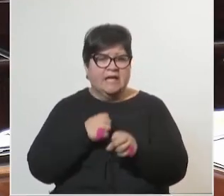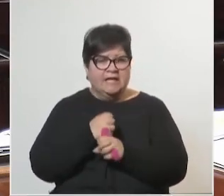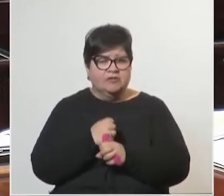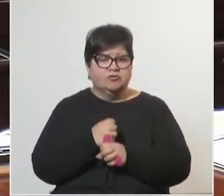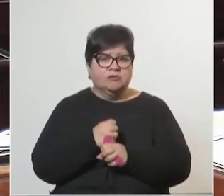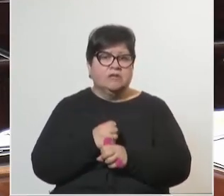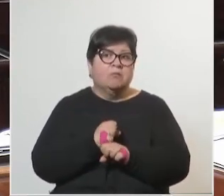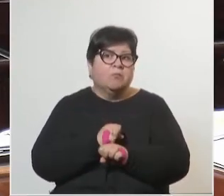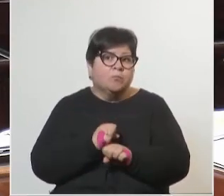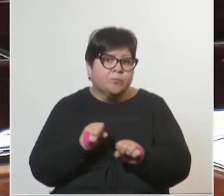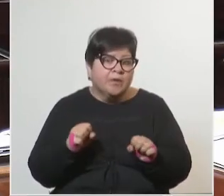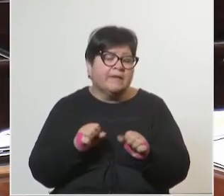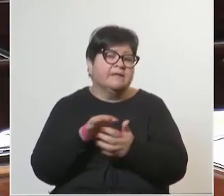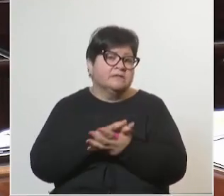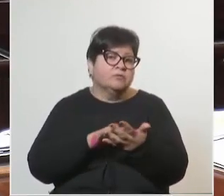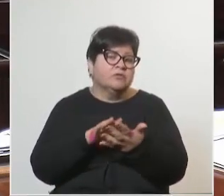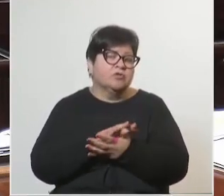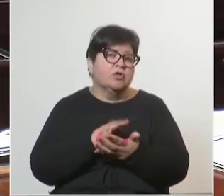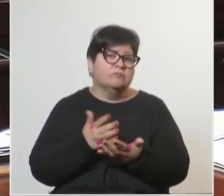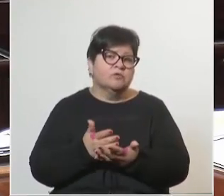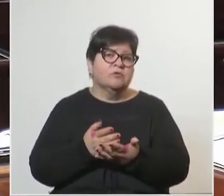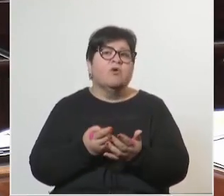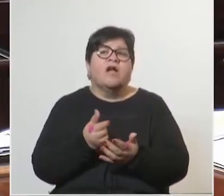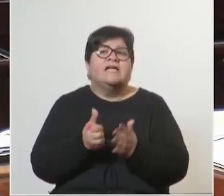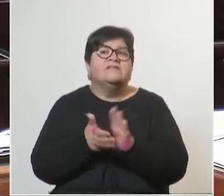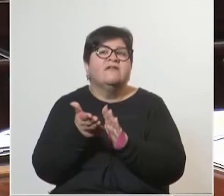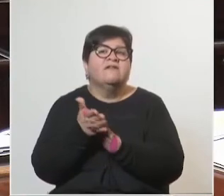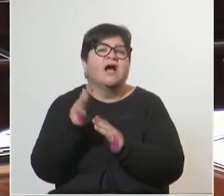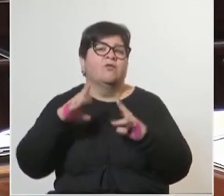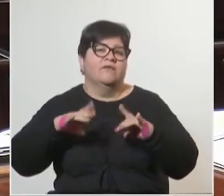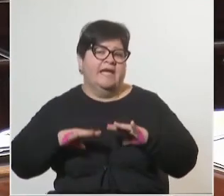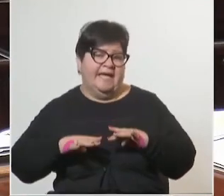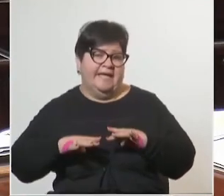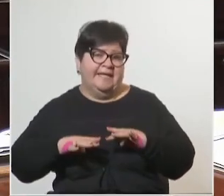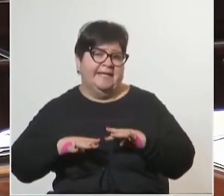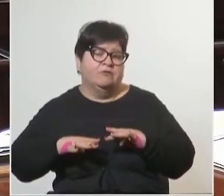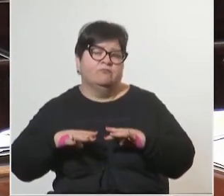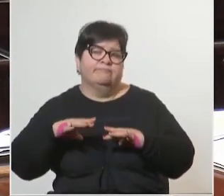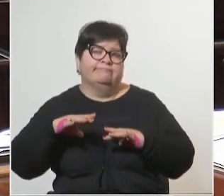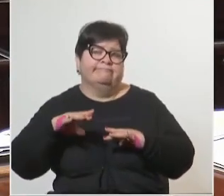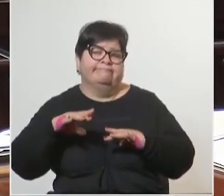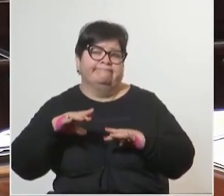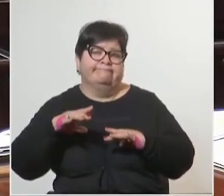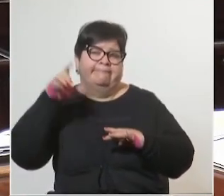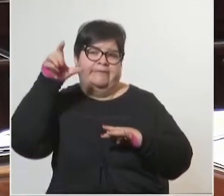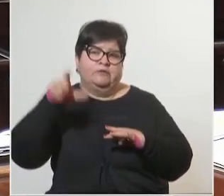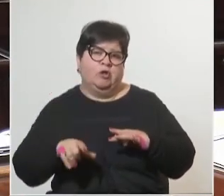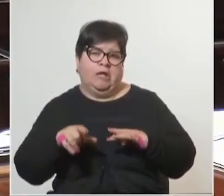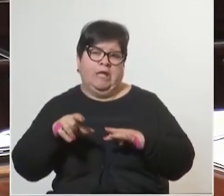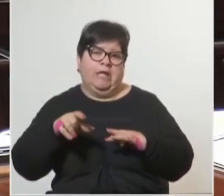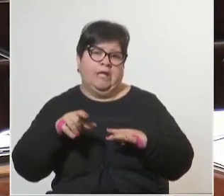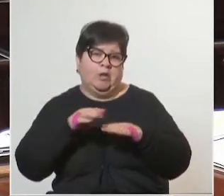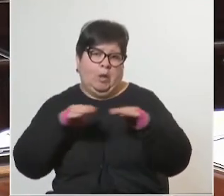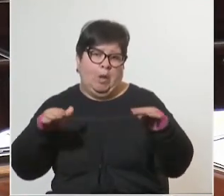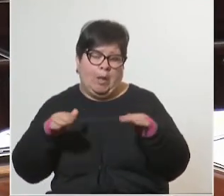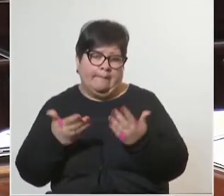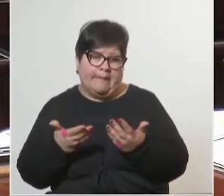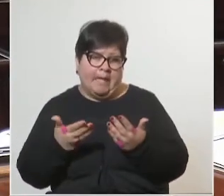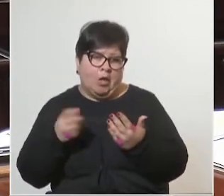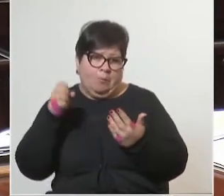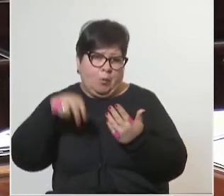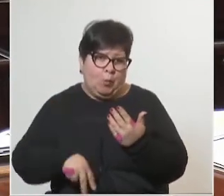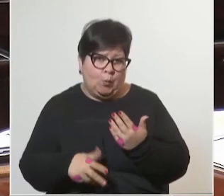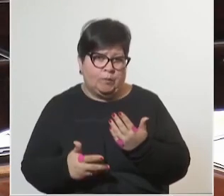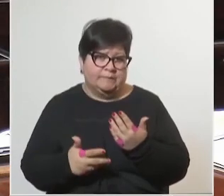una situación equivalente en la vida civil de la jubilación, por decir un parámetro que quizás no sea del todo adecuado, pero sirve como